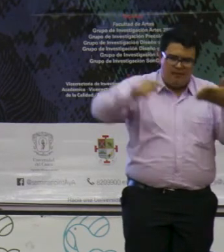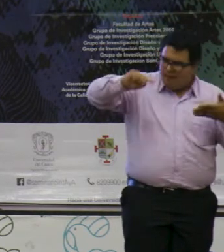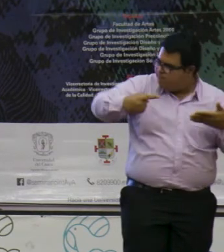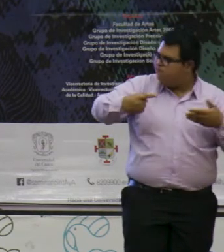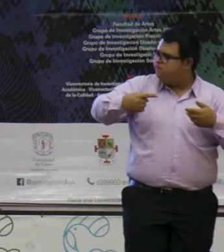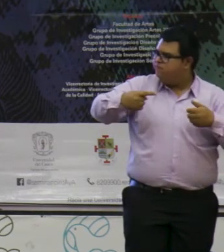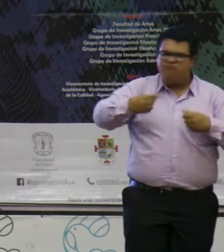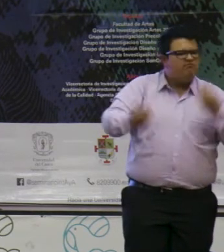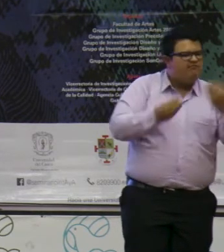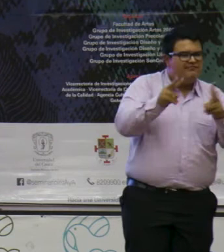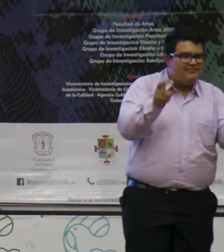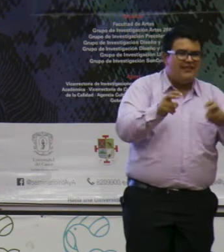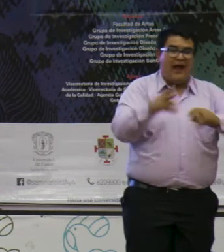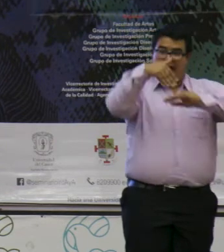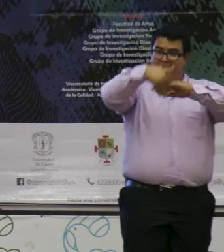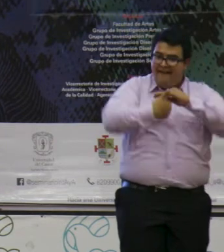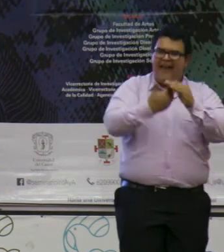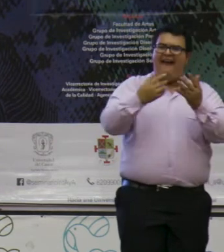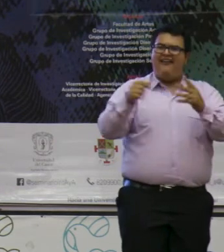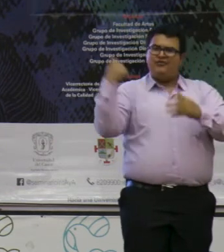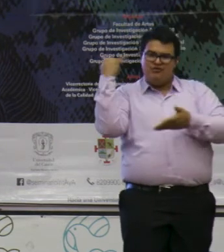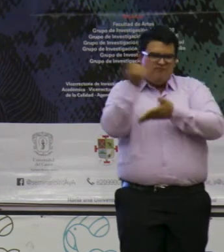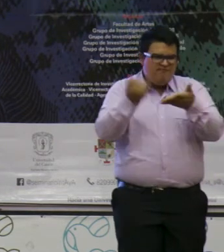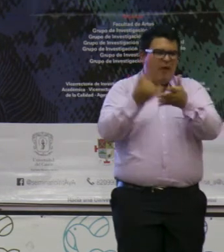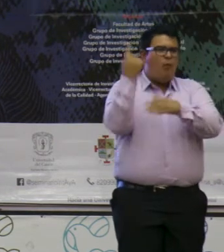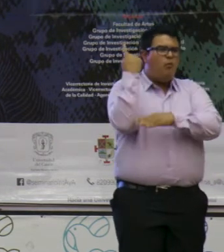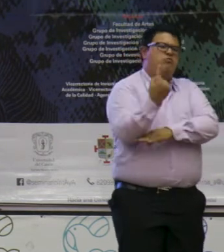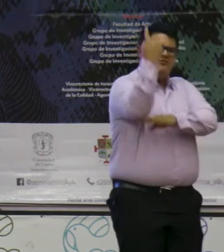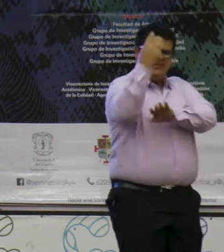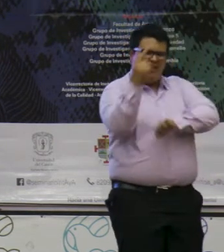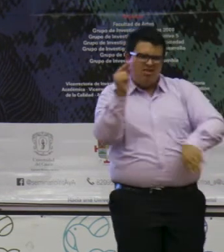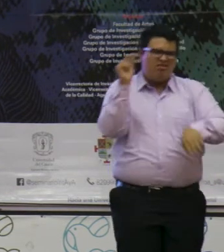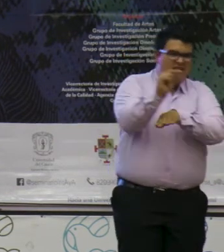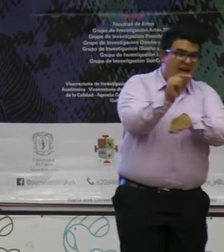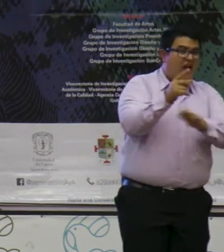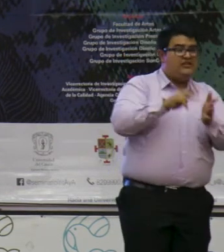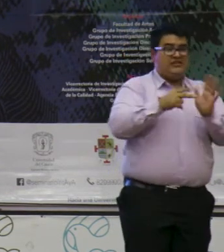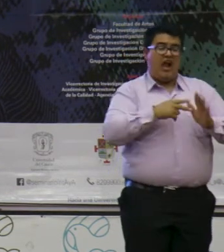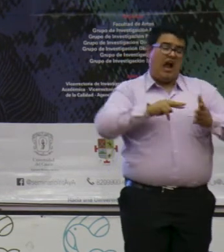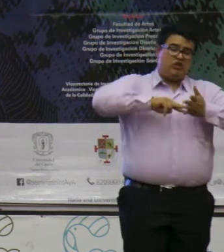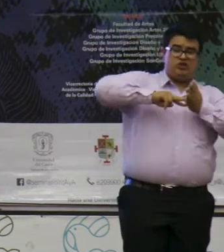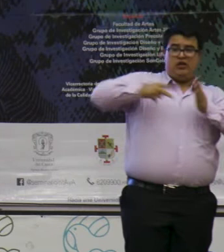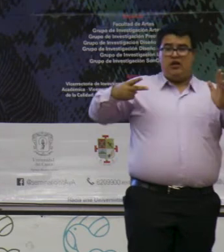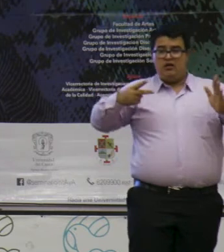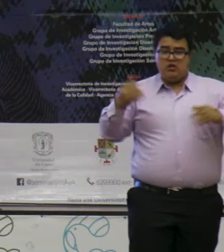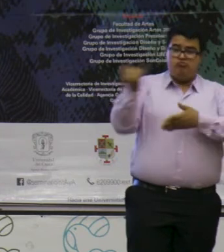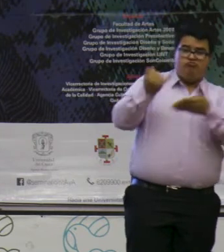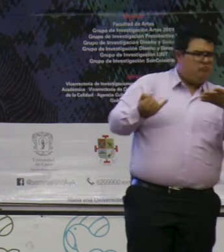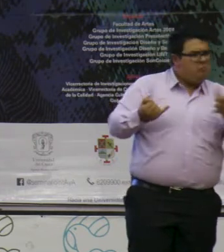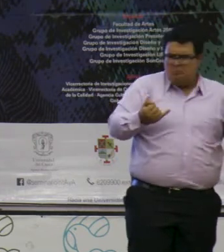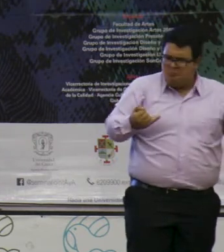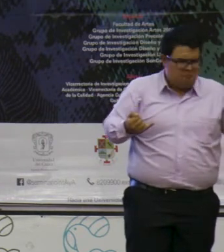para politizar de entrada la imagen, para no irnos al asunto técnico, ojo, no porque tengamos prevención con la técnica, todo lo